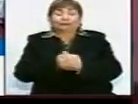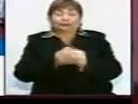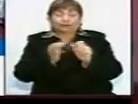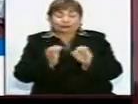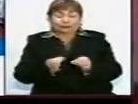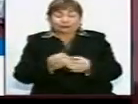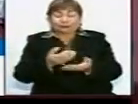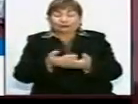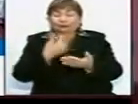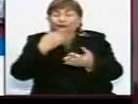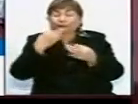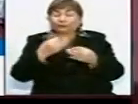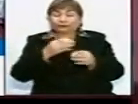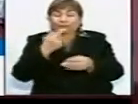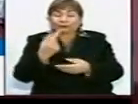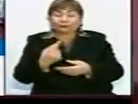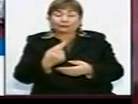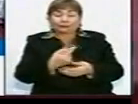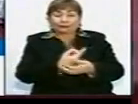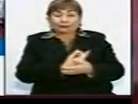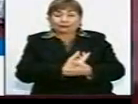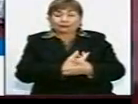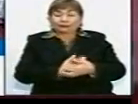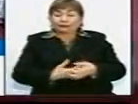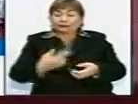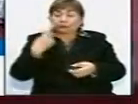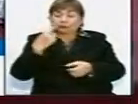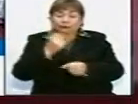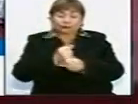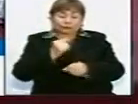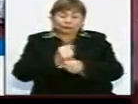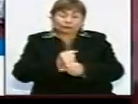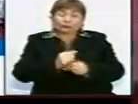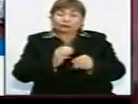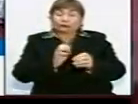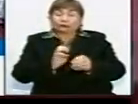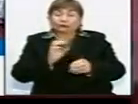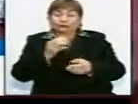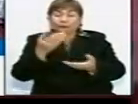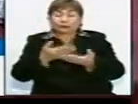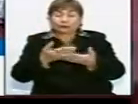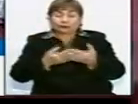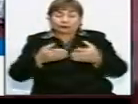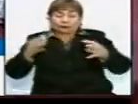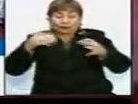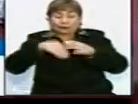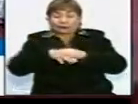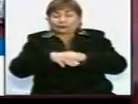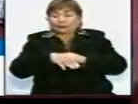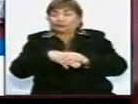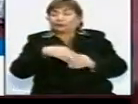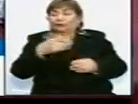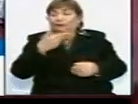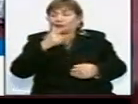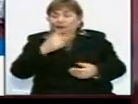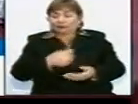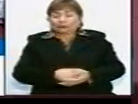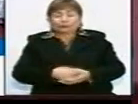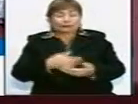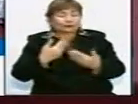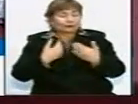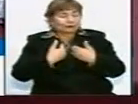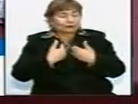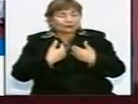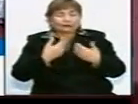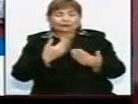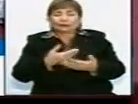lo que se tiene que hacer sobre cada cuenta es un trabajo hidráulico en el sentido de almacenamiento de las aguas entonces eso tiene que ser un